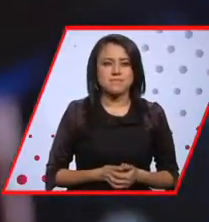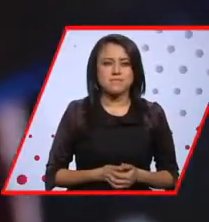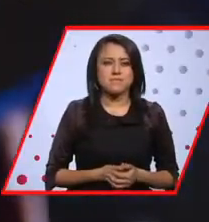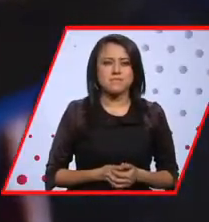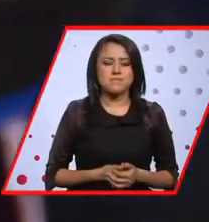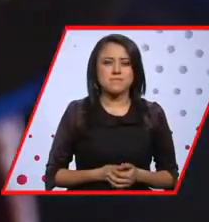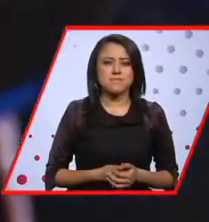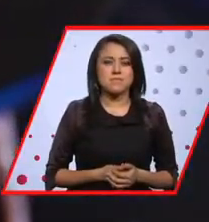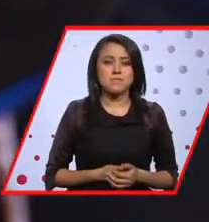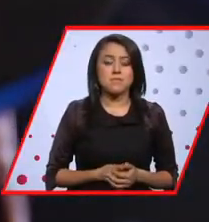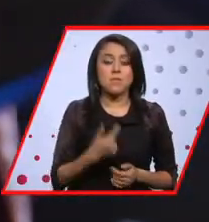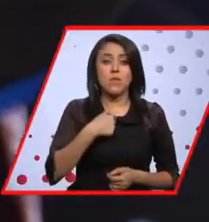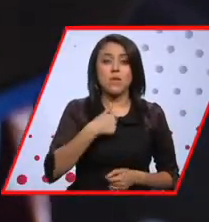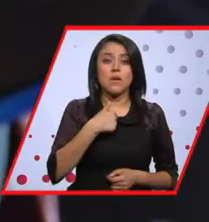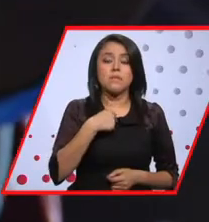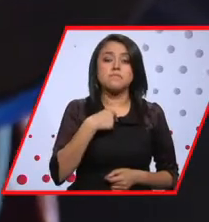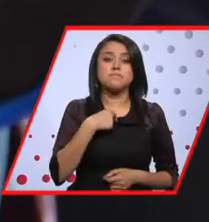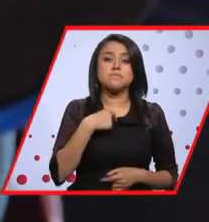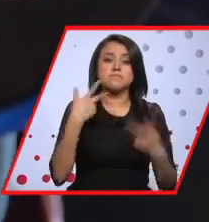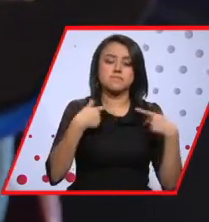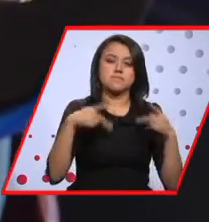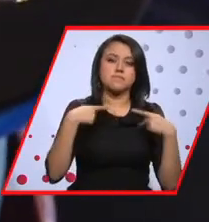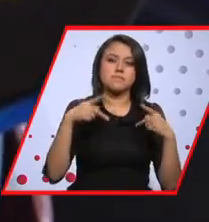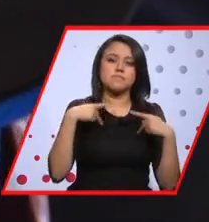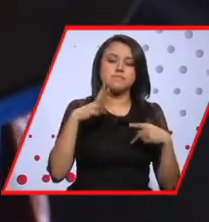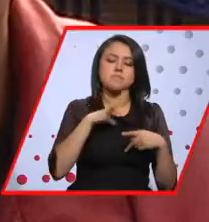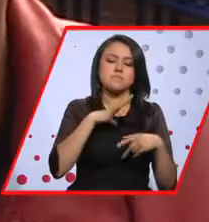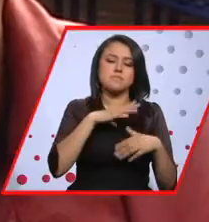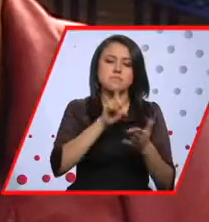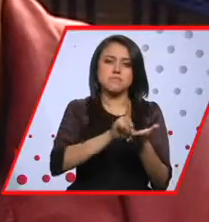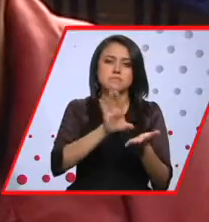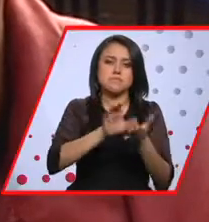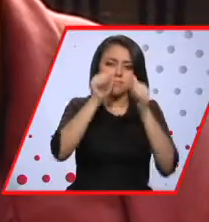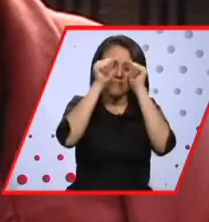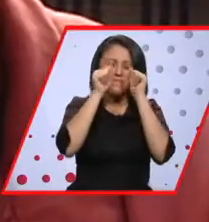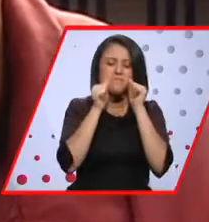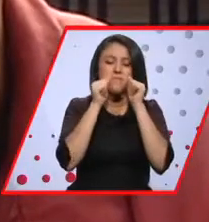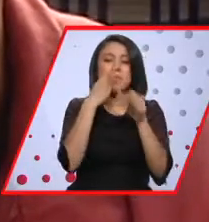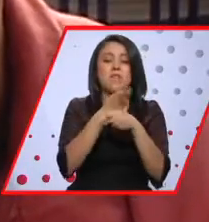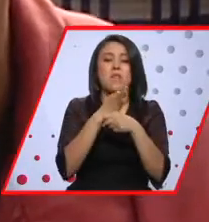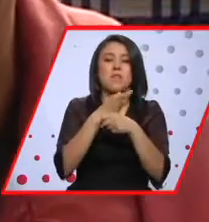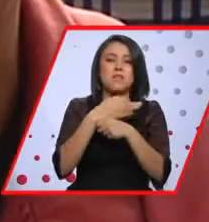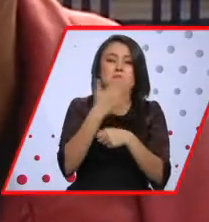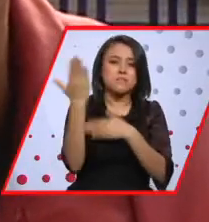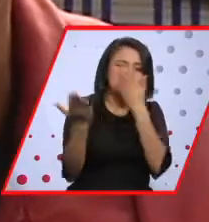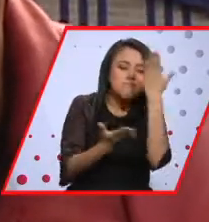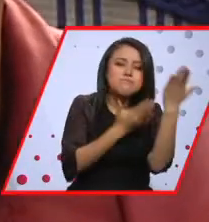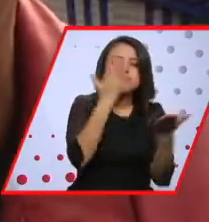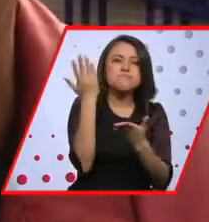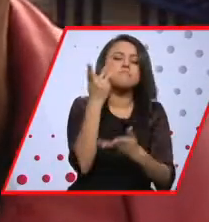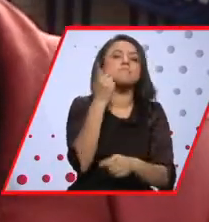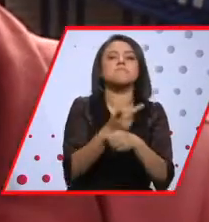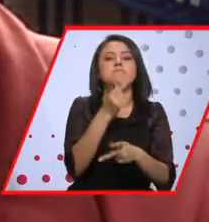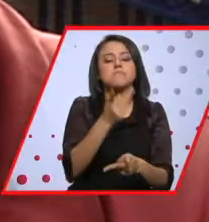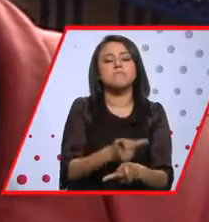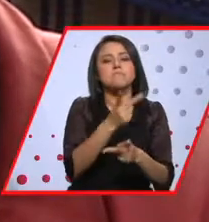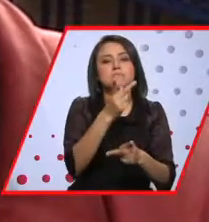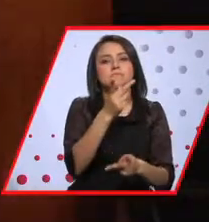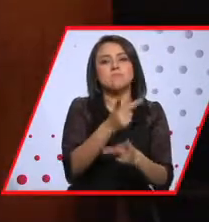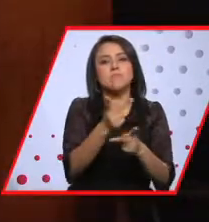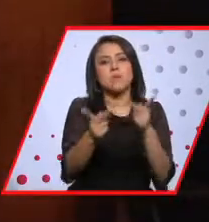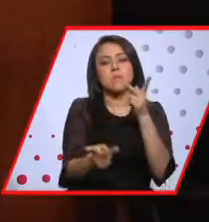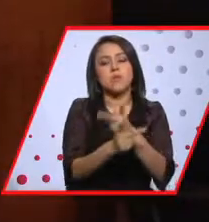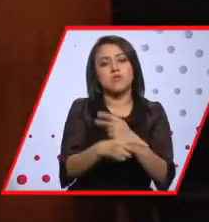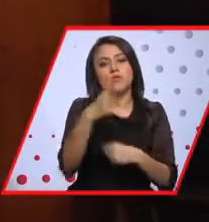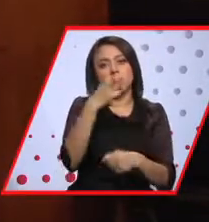Soy una persona con debilidad visual. Estoy estudiando ahorita la preparatoria, estoy en el segundo semestre.